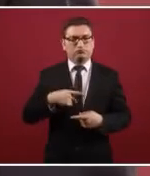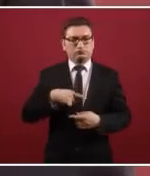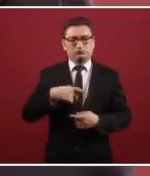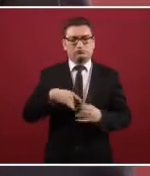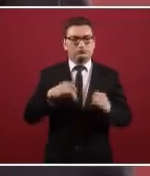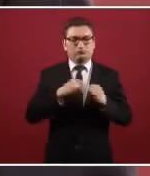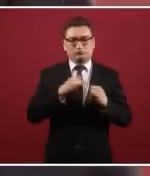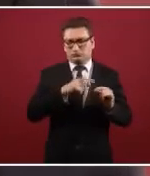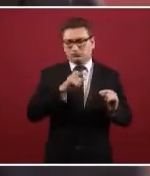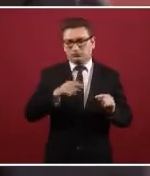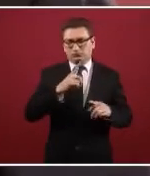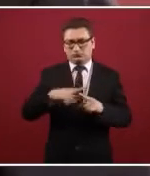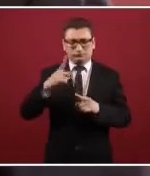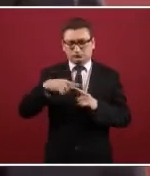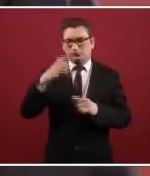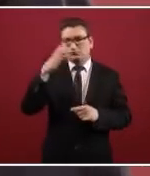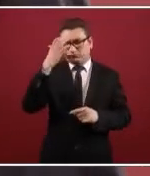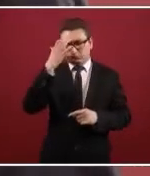Constitución,